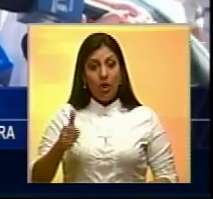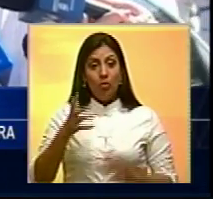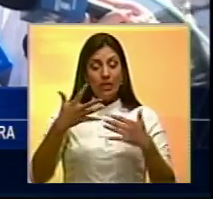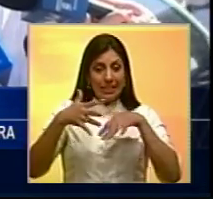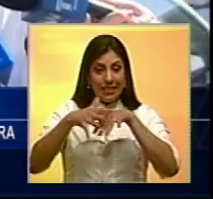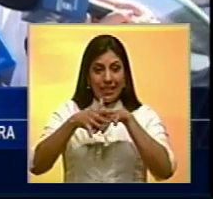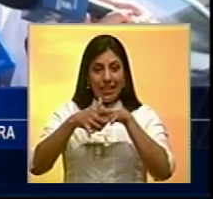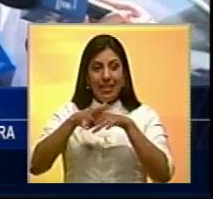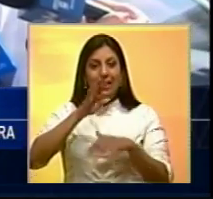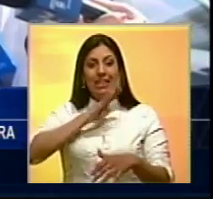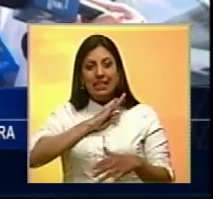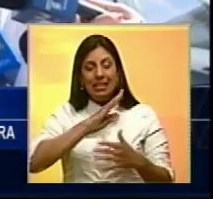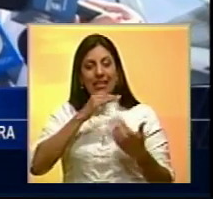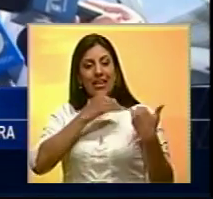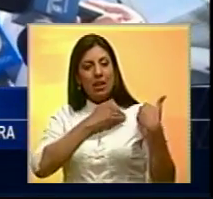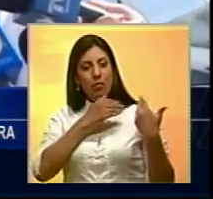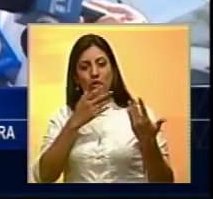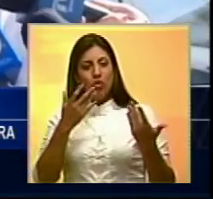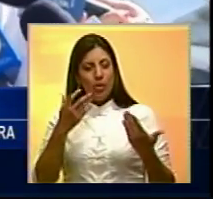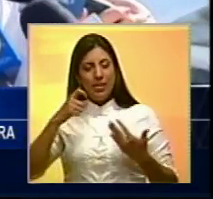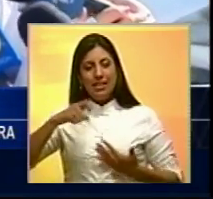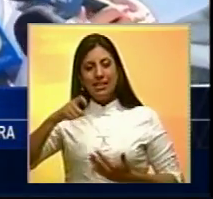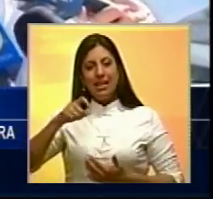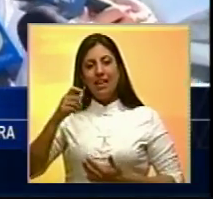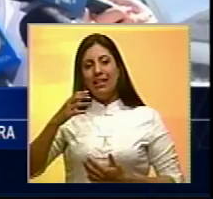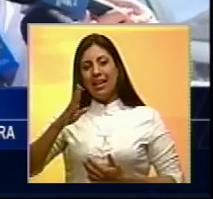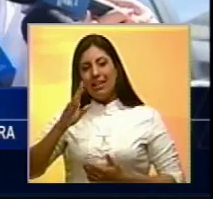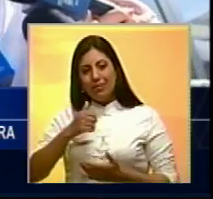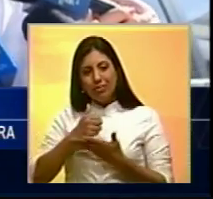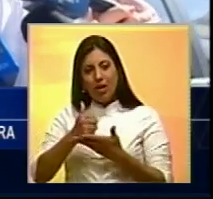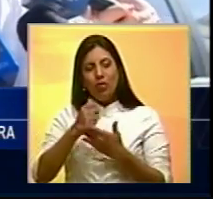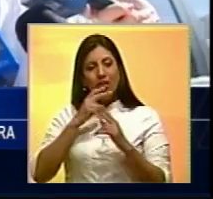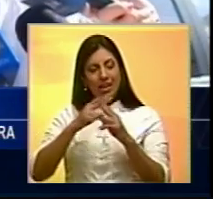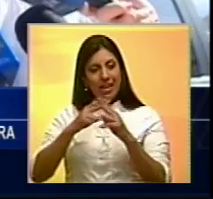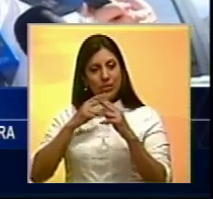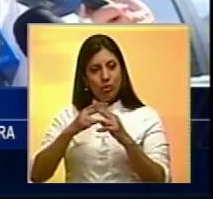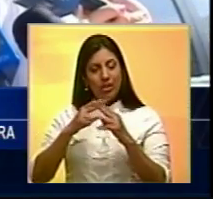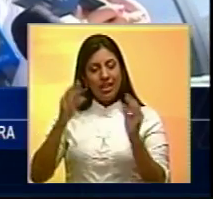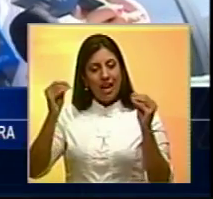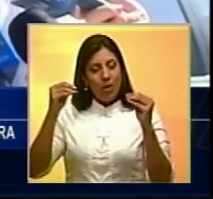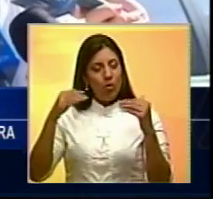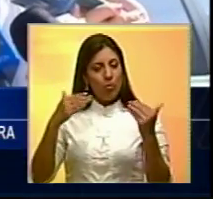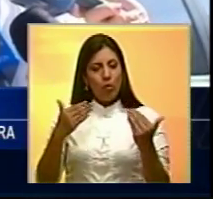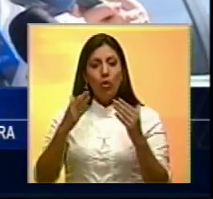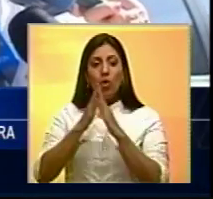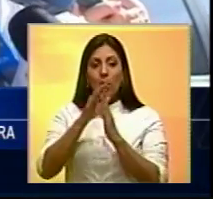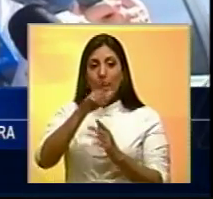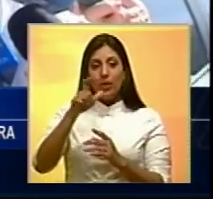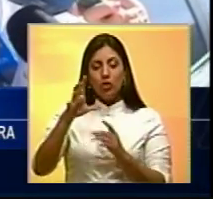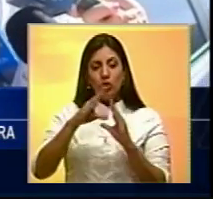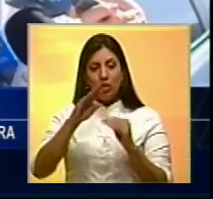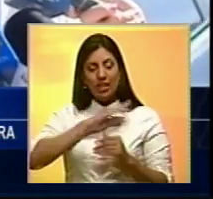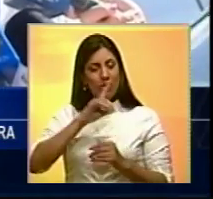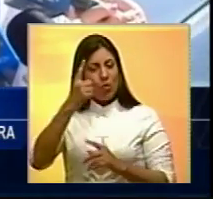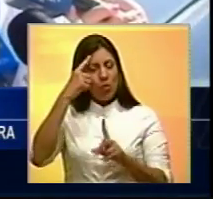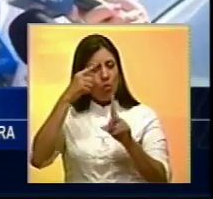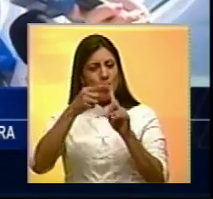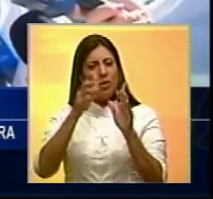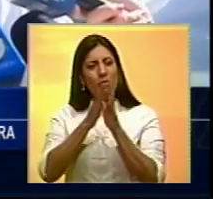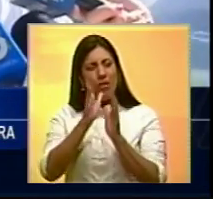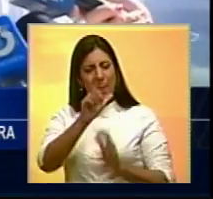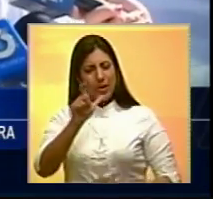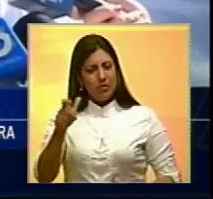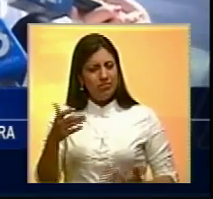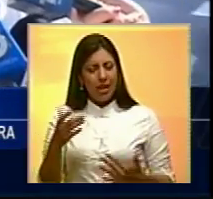integrantes que tienen que ver sobre la necesidad que ellos tienen y darle así una respuesta de acuerdo a los petitorios y todo lo que ellos tienen. Lo único que se les pide a la